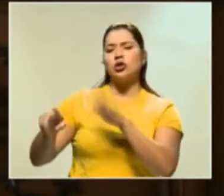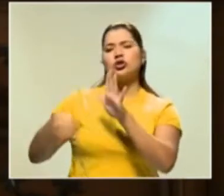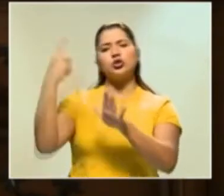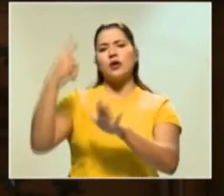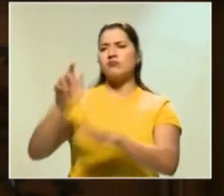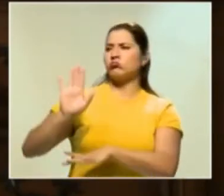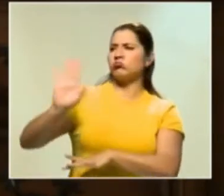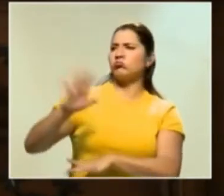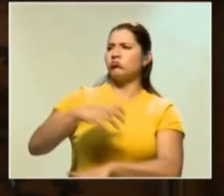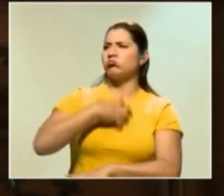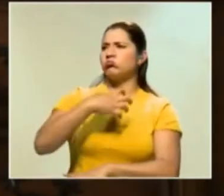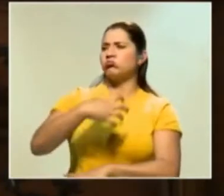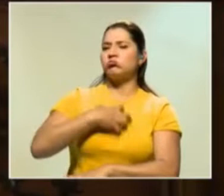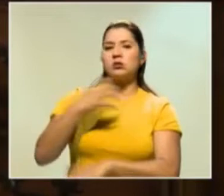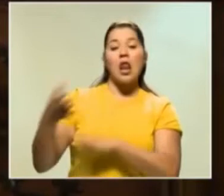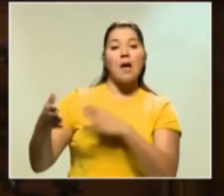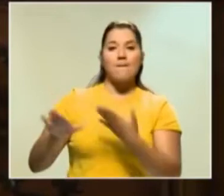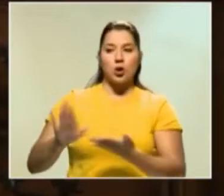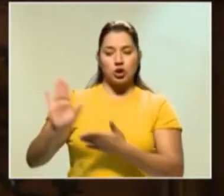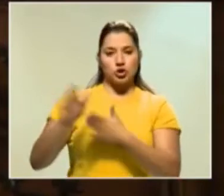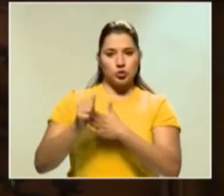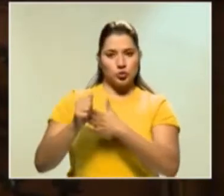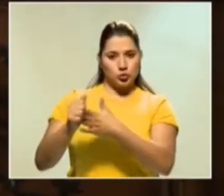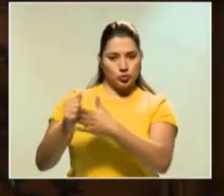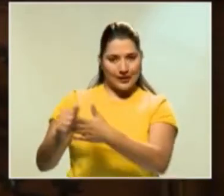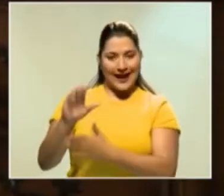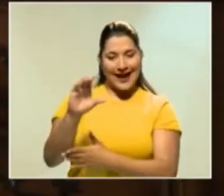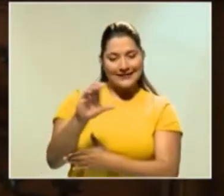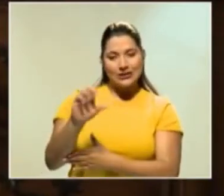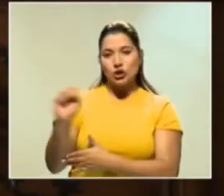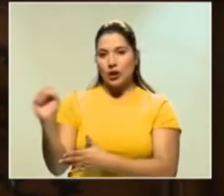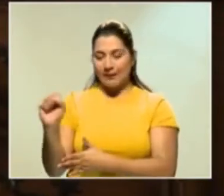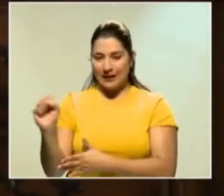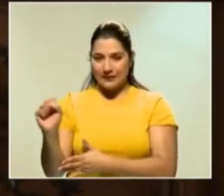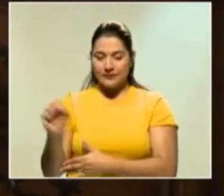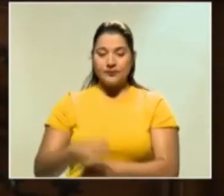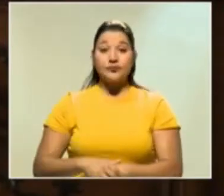a vengar la muerte de Qasem Soleimani